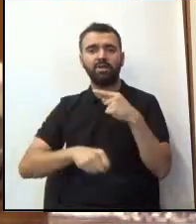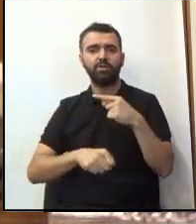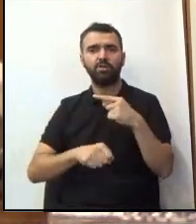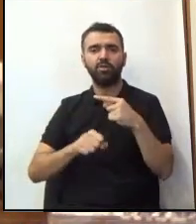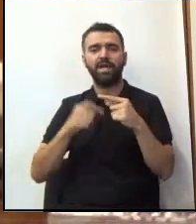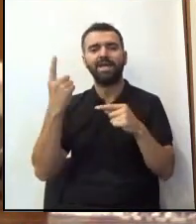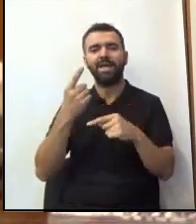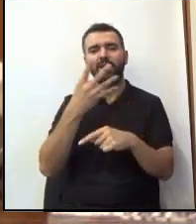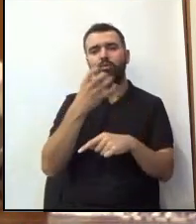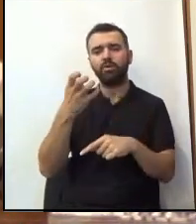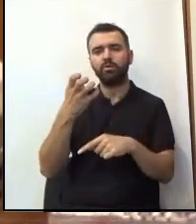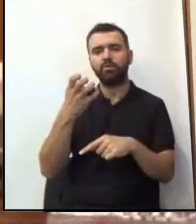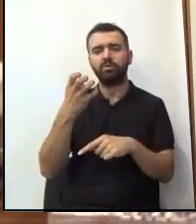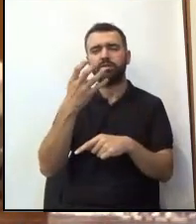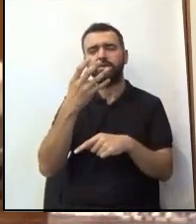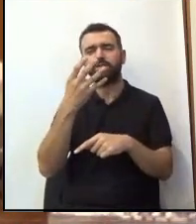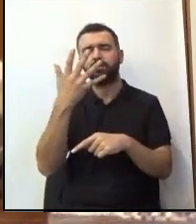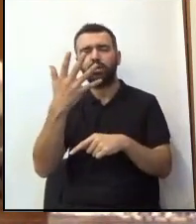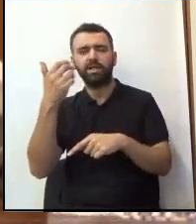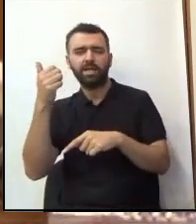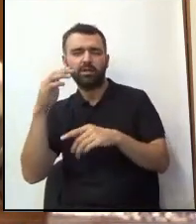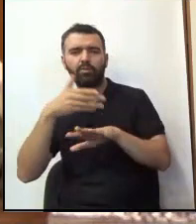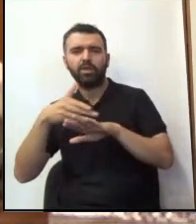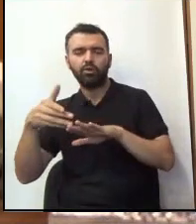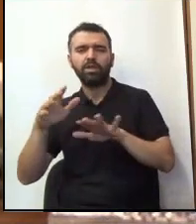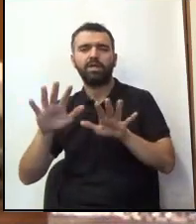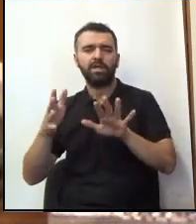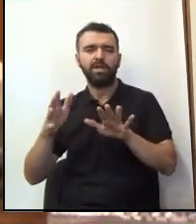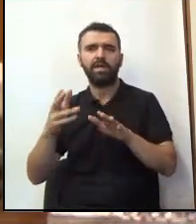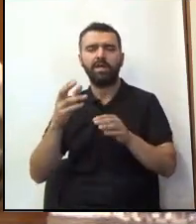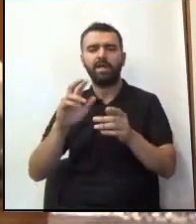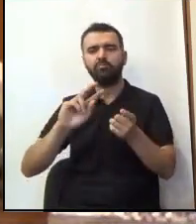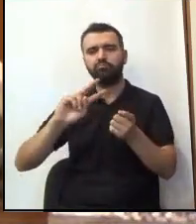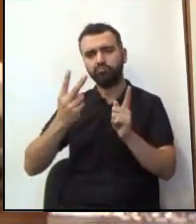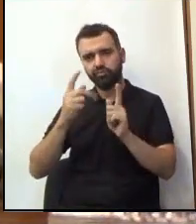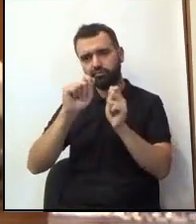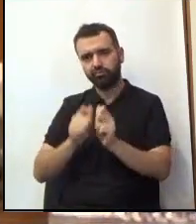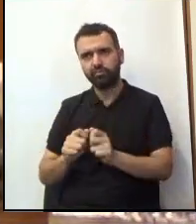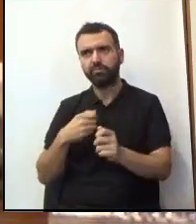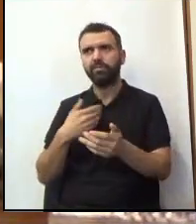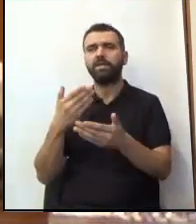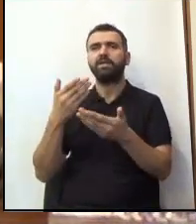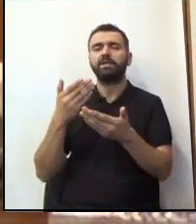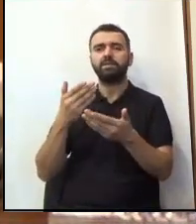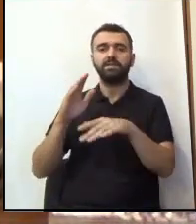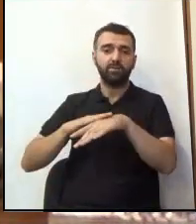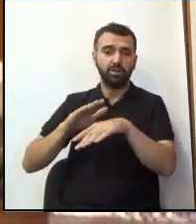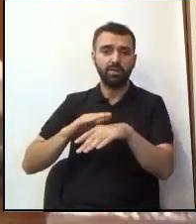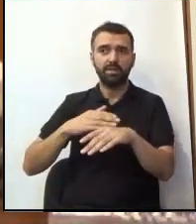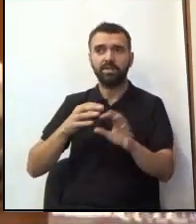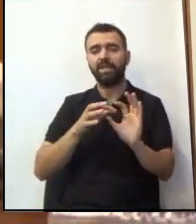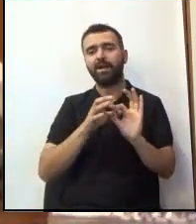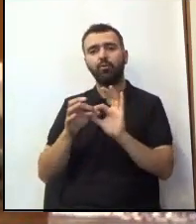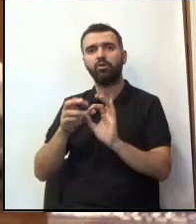450 y tantos millones de reasignación. Se solicitan o salen como consecuencia estas dos reuniones